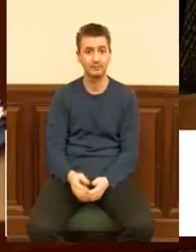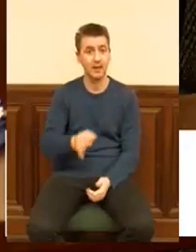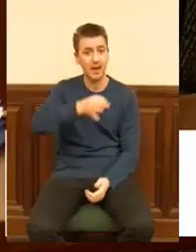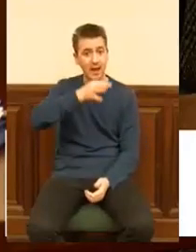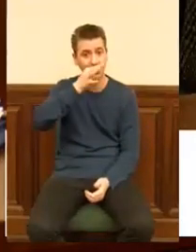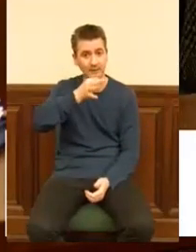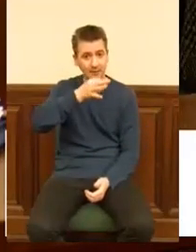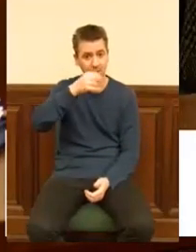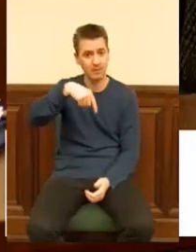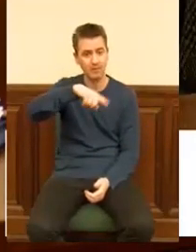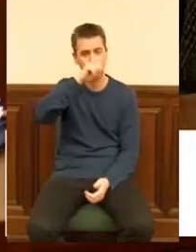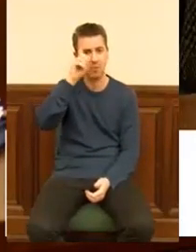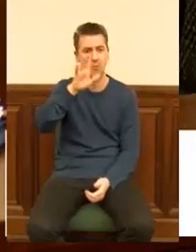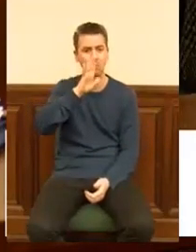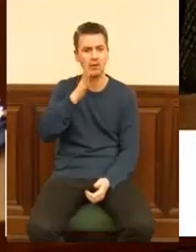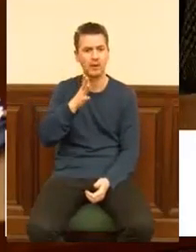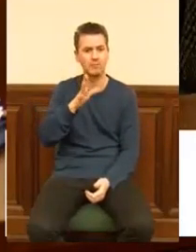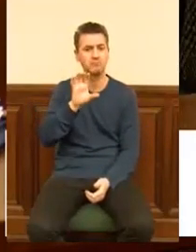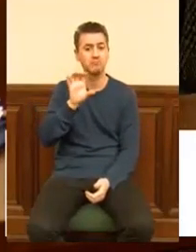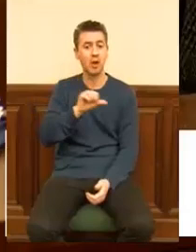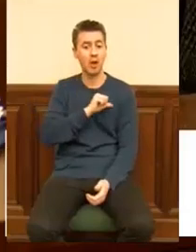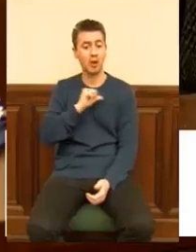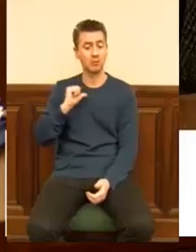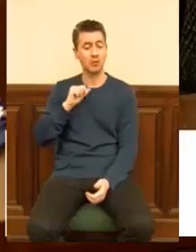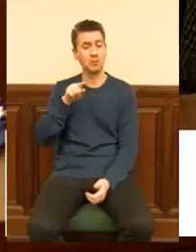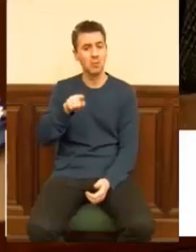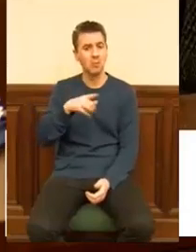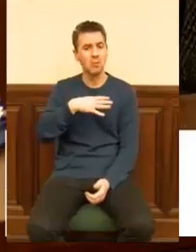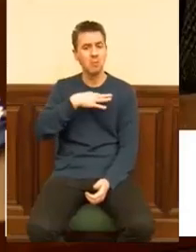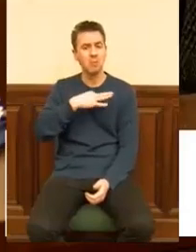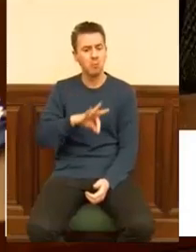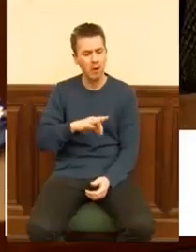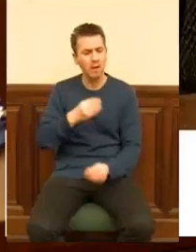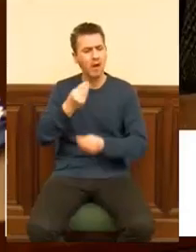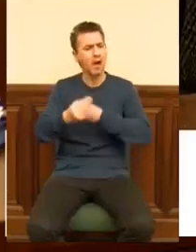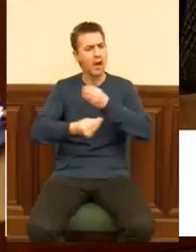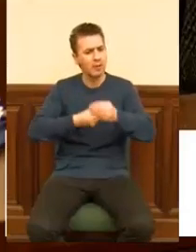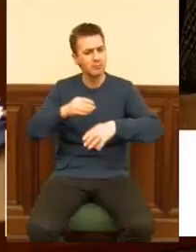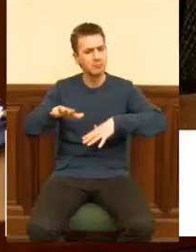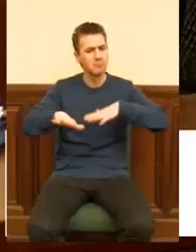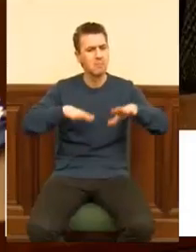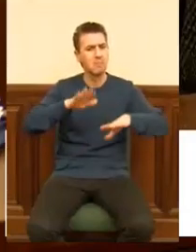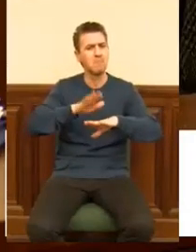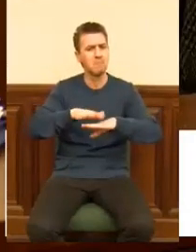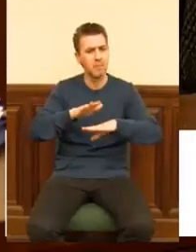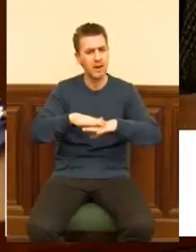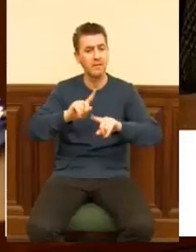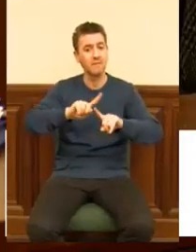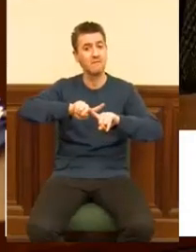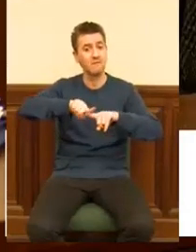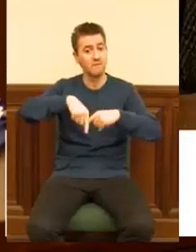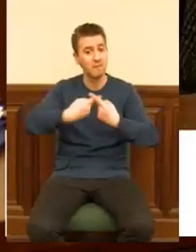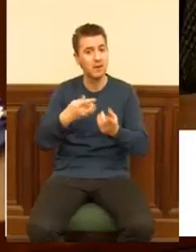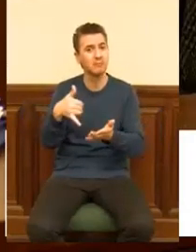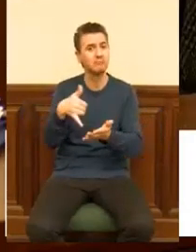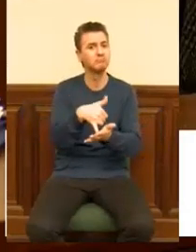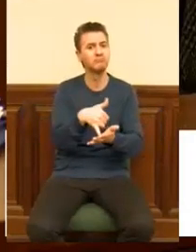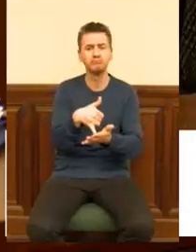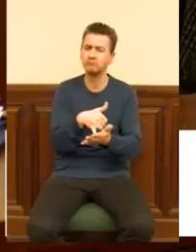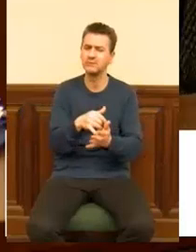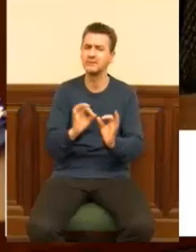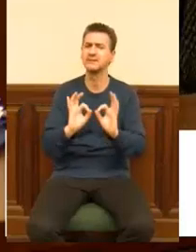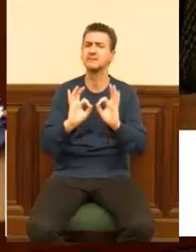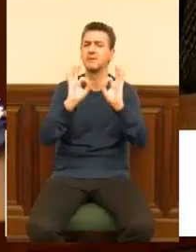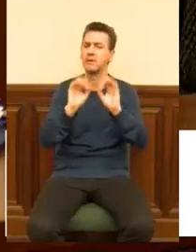hay márgenes para regular y para actuar en el sentido de protección a las familias más vulnerables. Y por